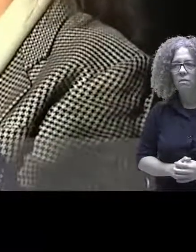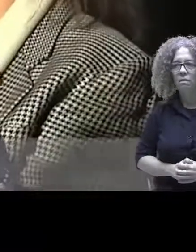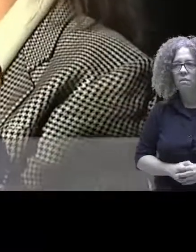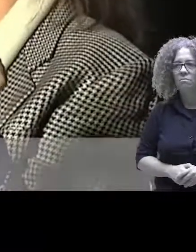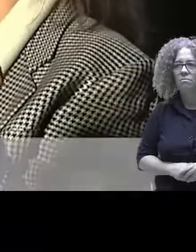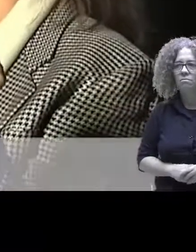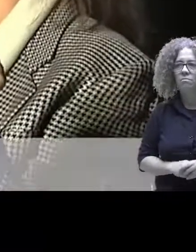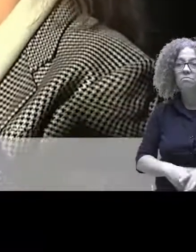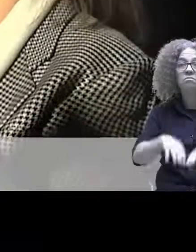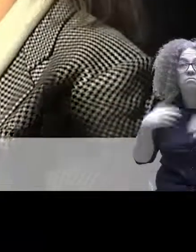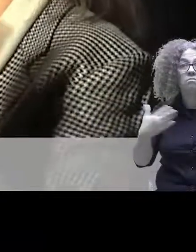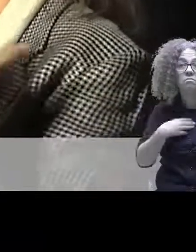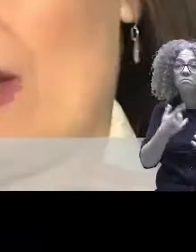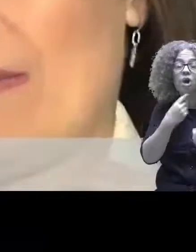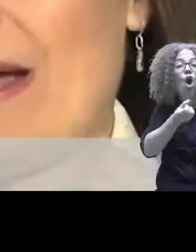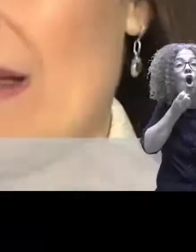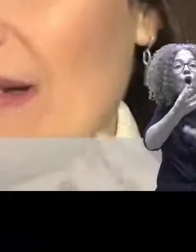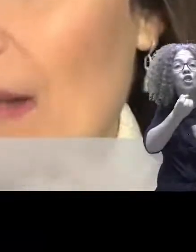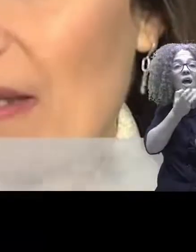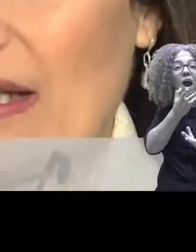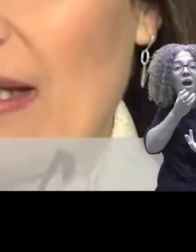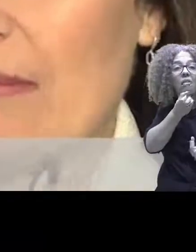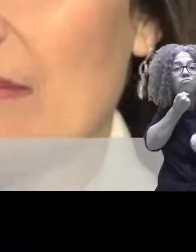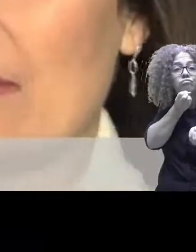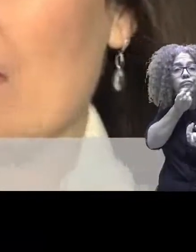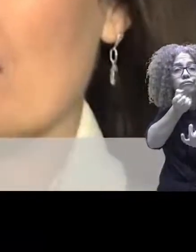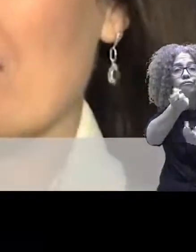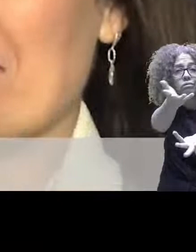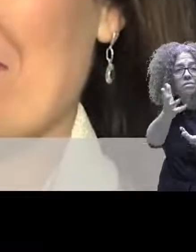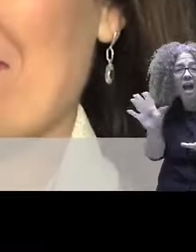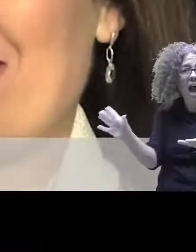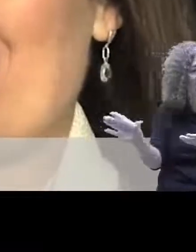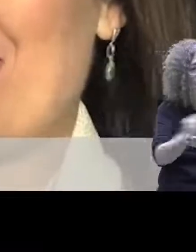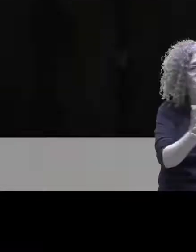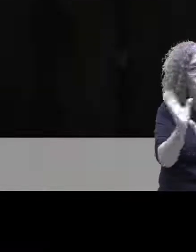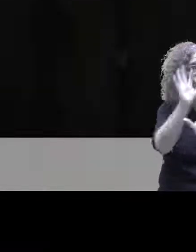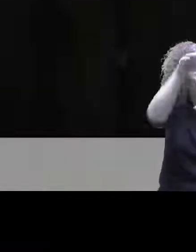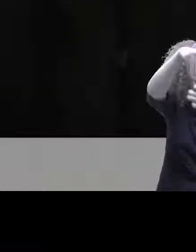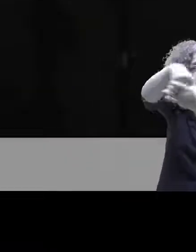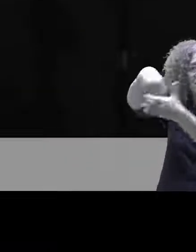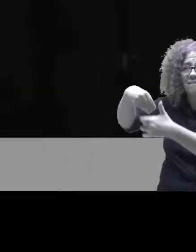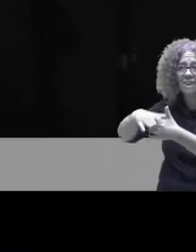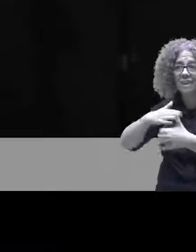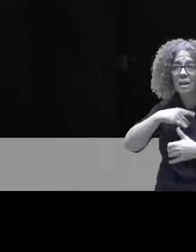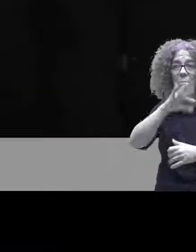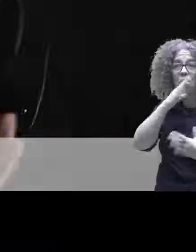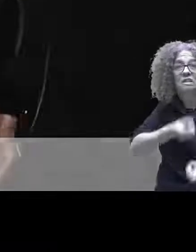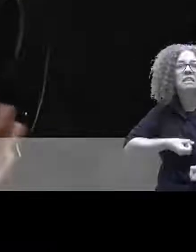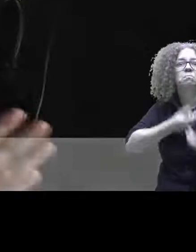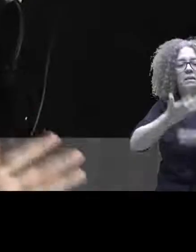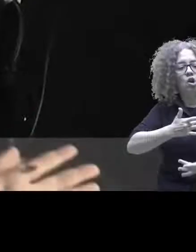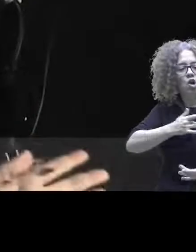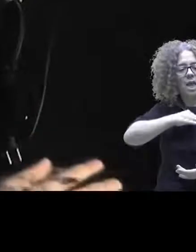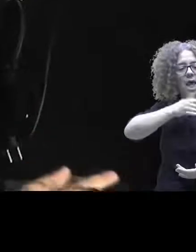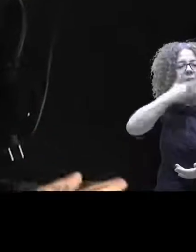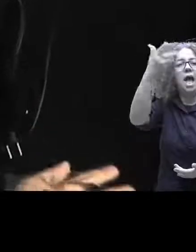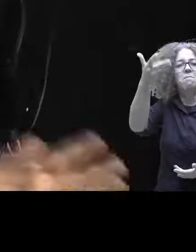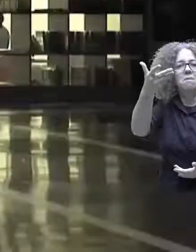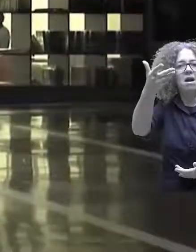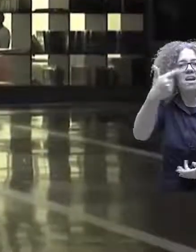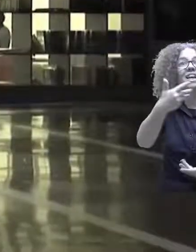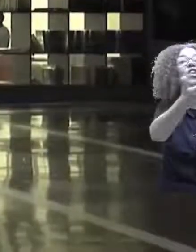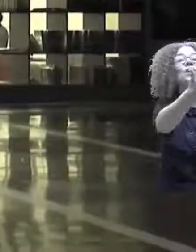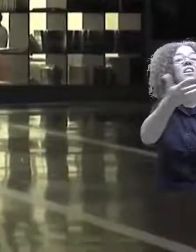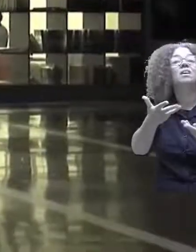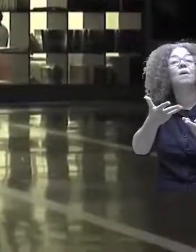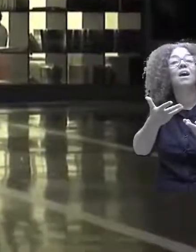Contar algo que toca a todos, que va directamente, casi, ¿no?, que se expresa con el alma y que lo reciben por el corazón.